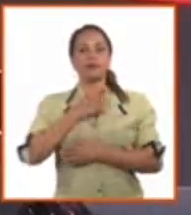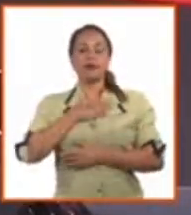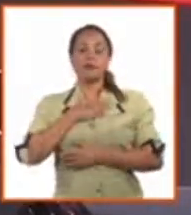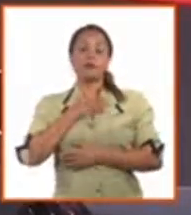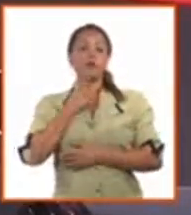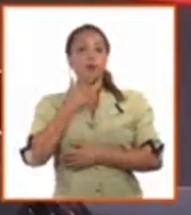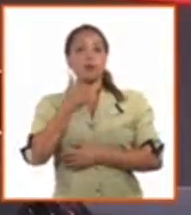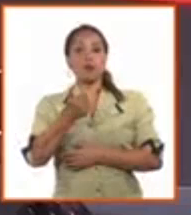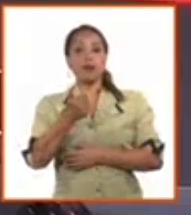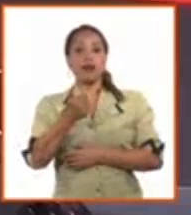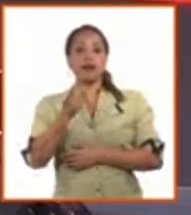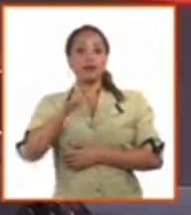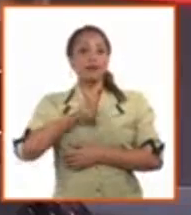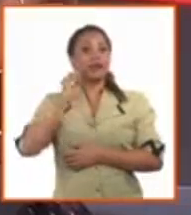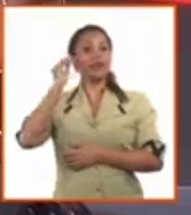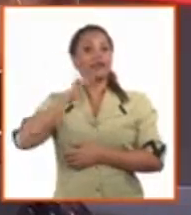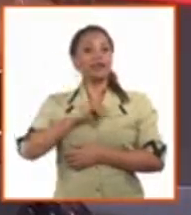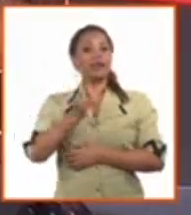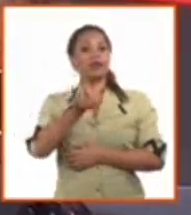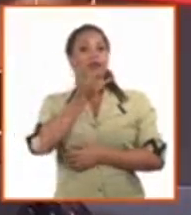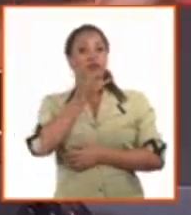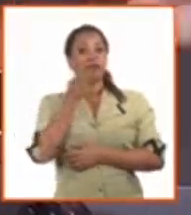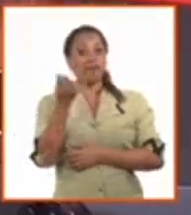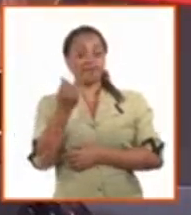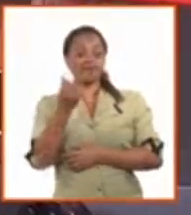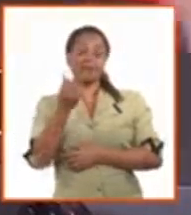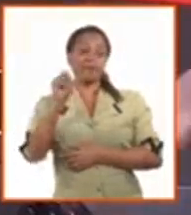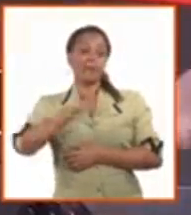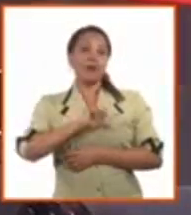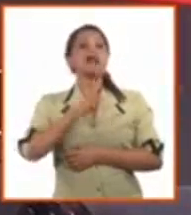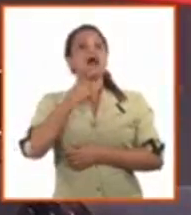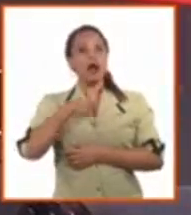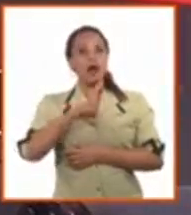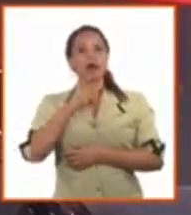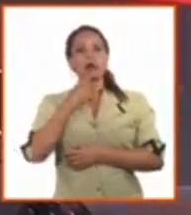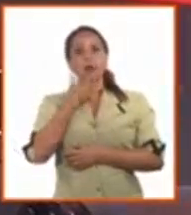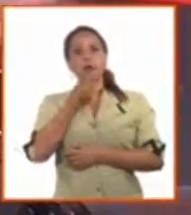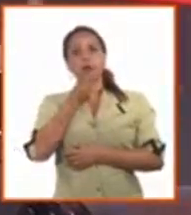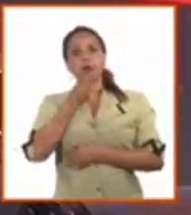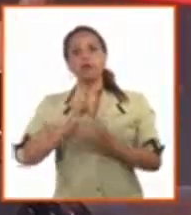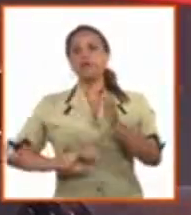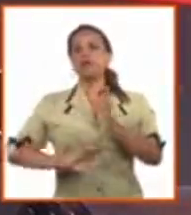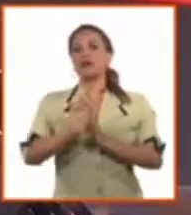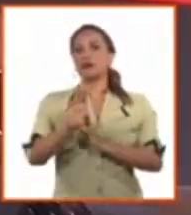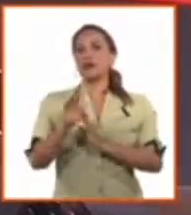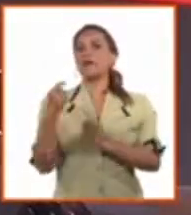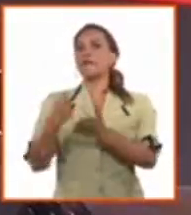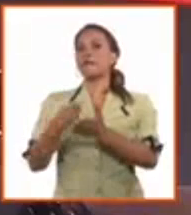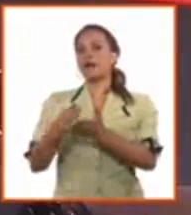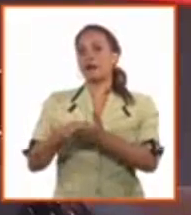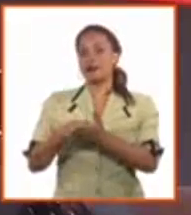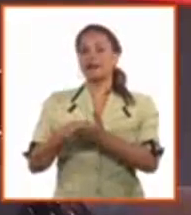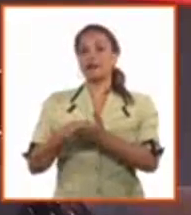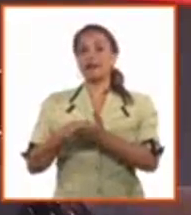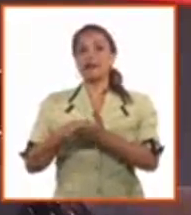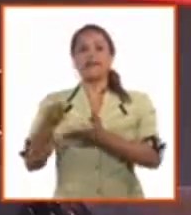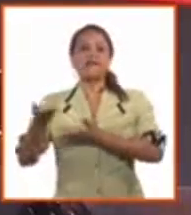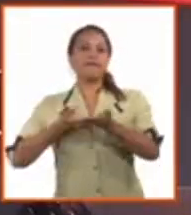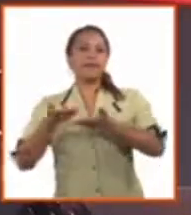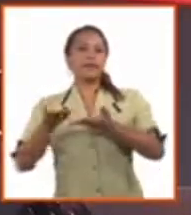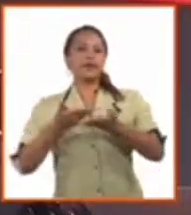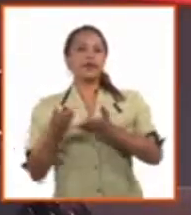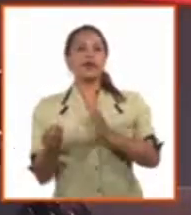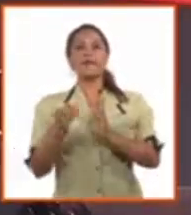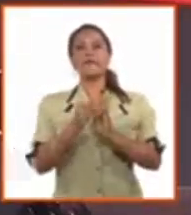sobre todo ante nuestras dificultades financieras nos permitirán también desarrollar porque no inversiones de riesgo en la industria